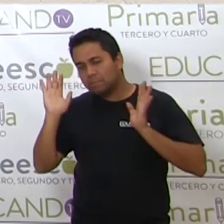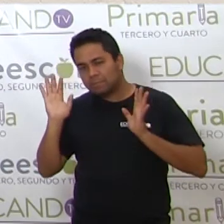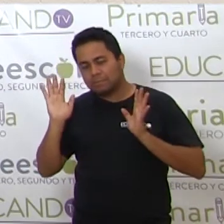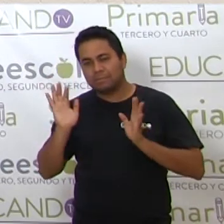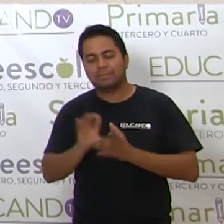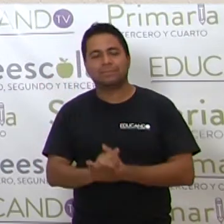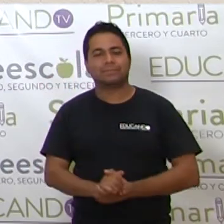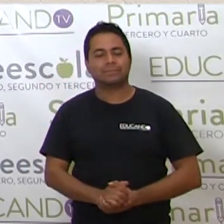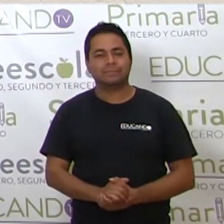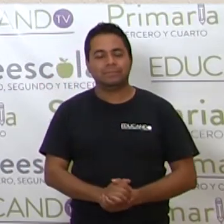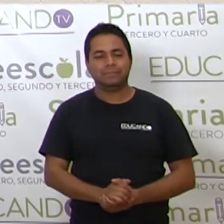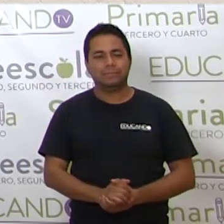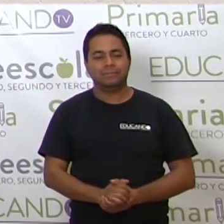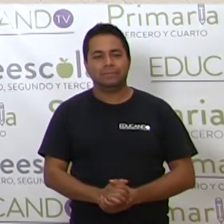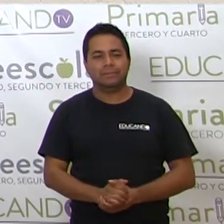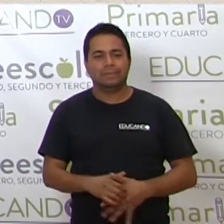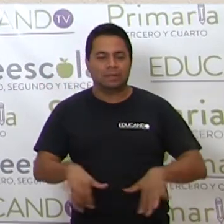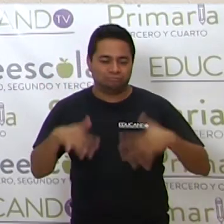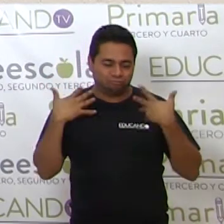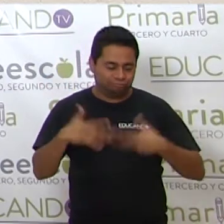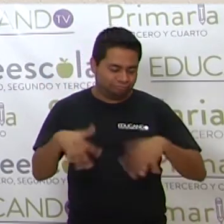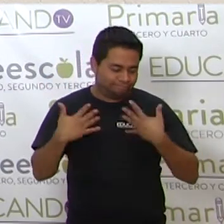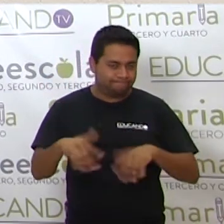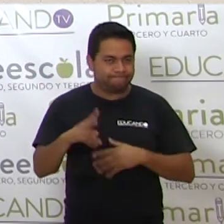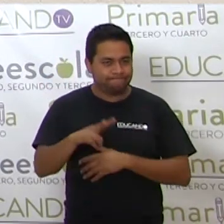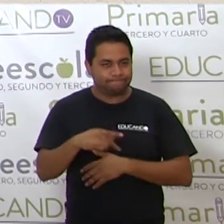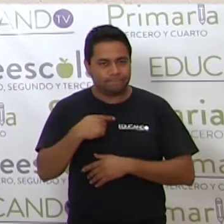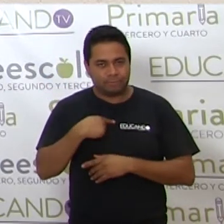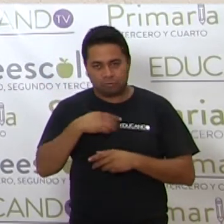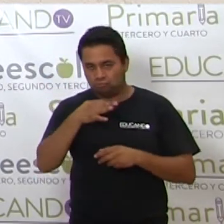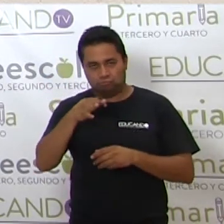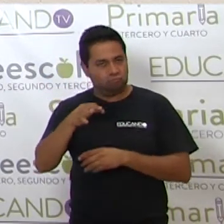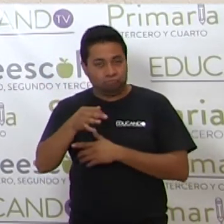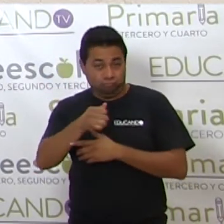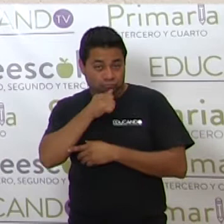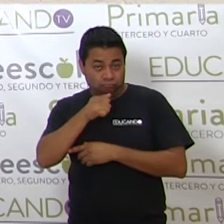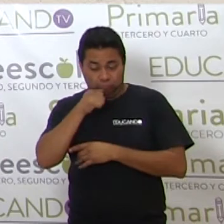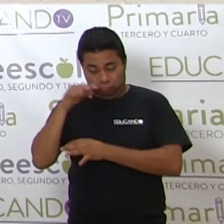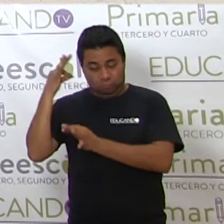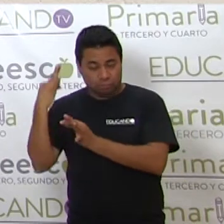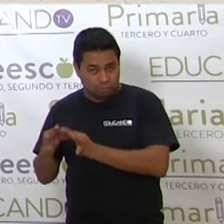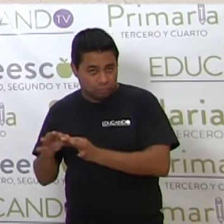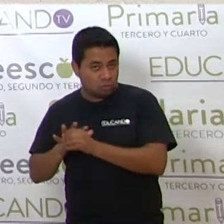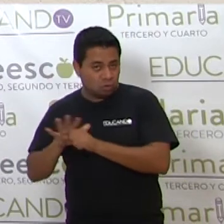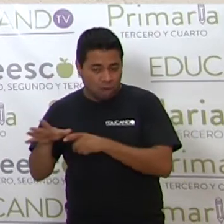la mujer a mí se me hace no visto en que termina pero